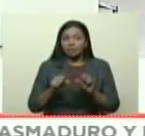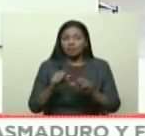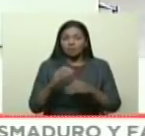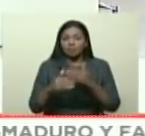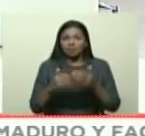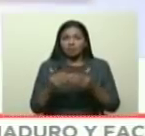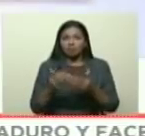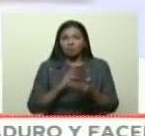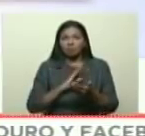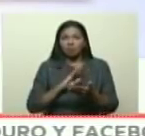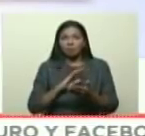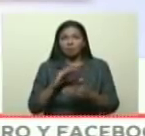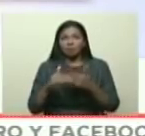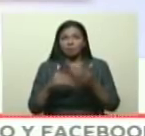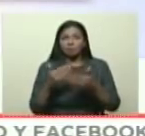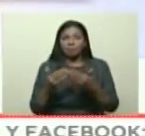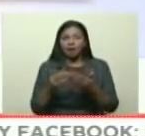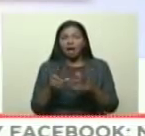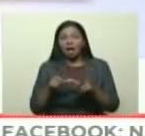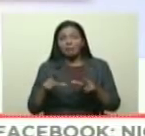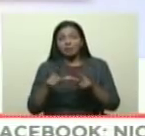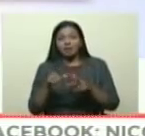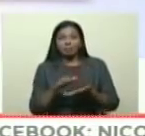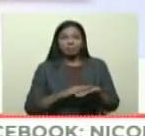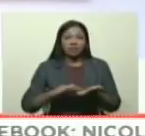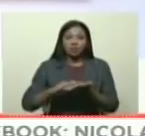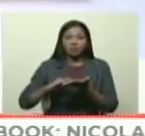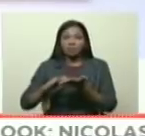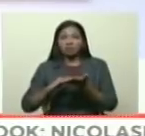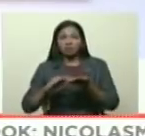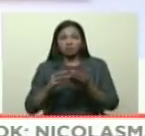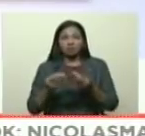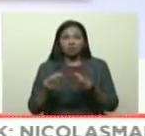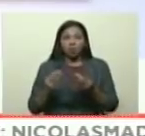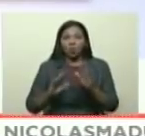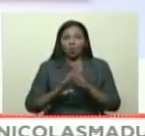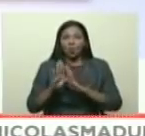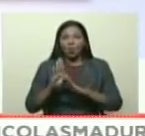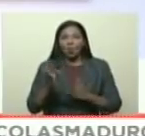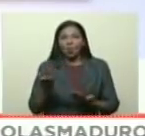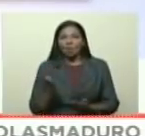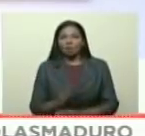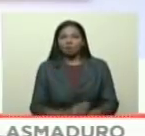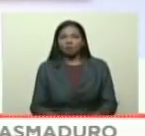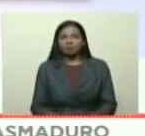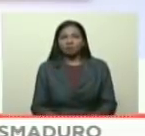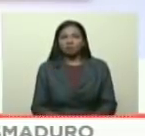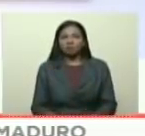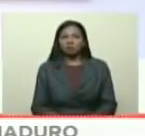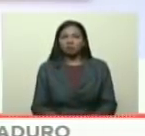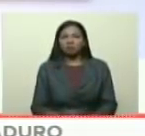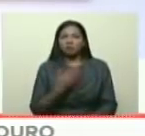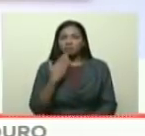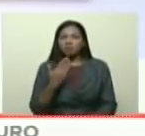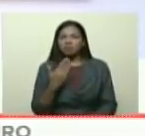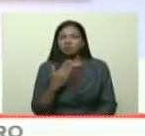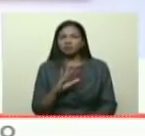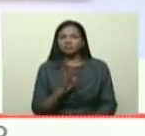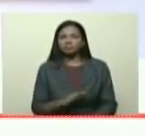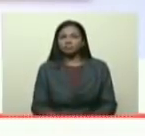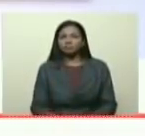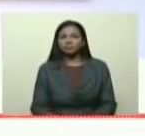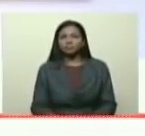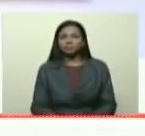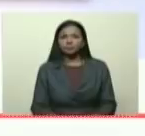de una situación menguada a una etapa de recuperación creciente. Aquí me están pidiendo